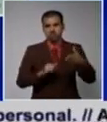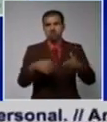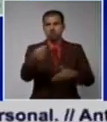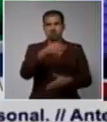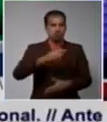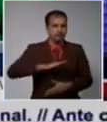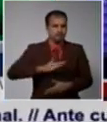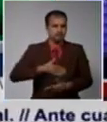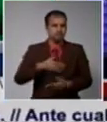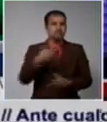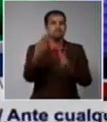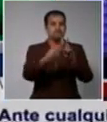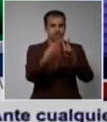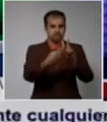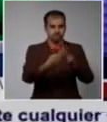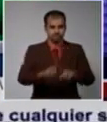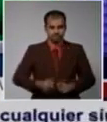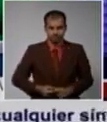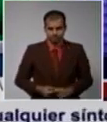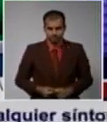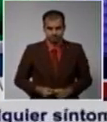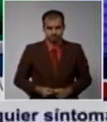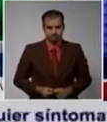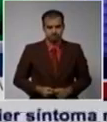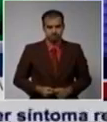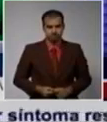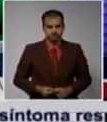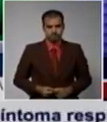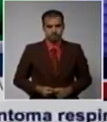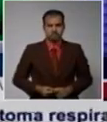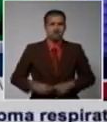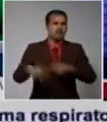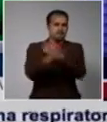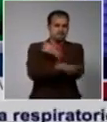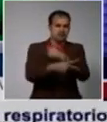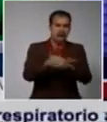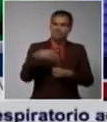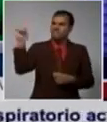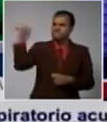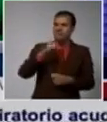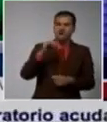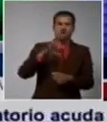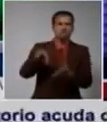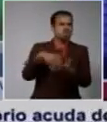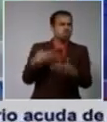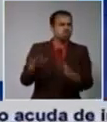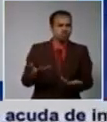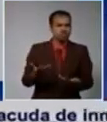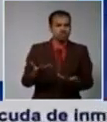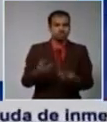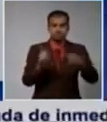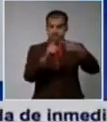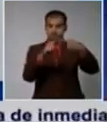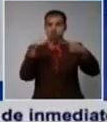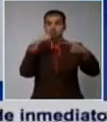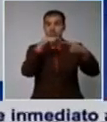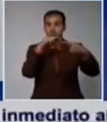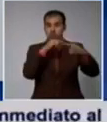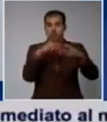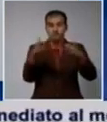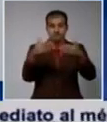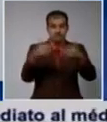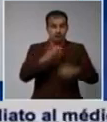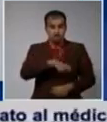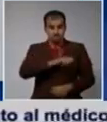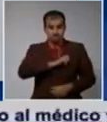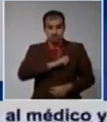Bayamo. Por países de procedencia, de Rusia, de Panamá y de España, 2